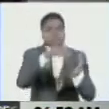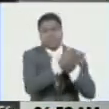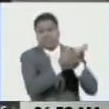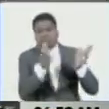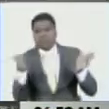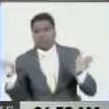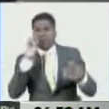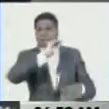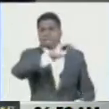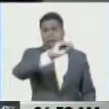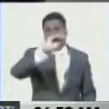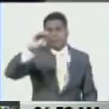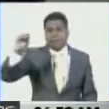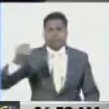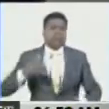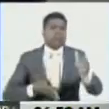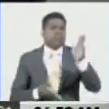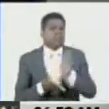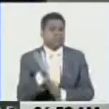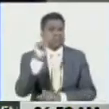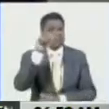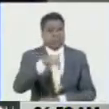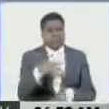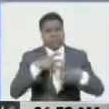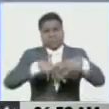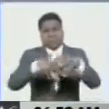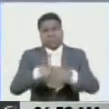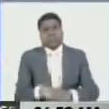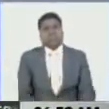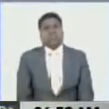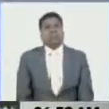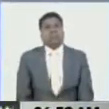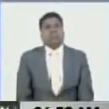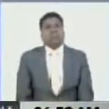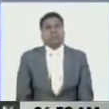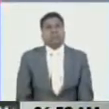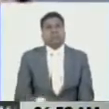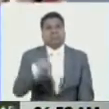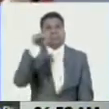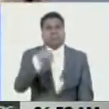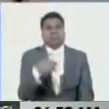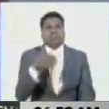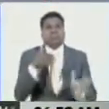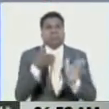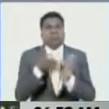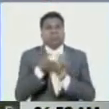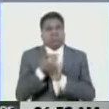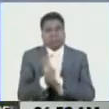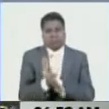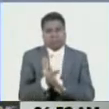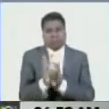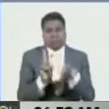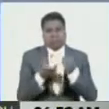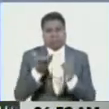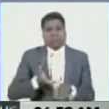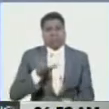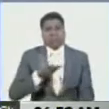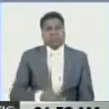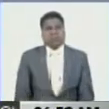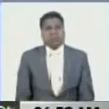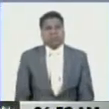seguir acudiendo a las convocatorias que hace el gran pueblo patriótico? Mira, aquí ha ocurrido algo que desmantela los